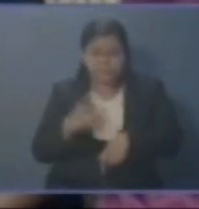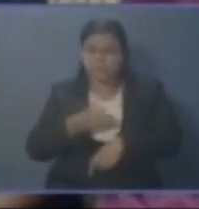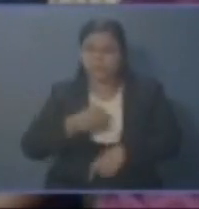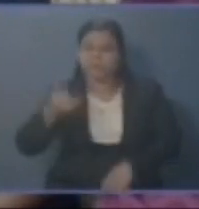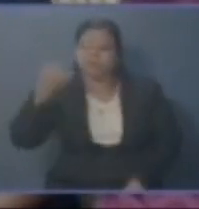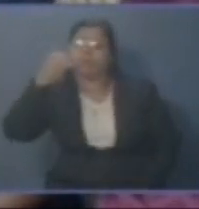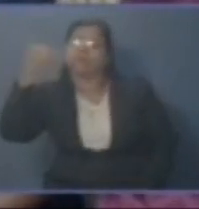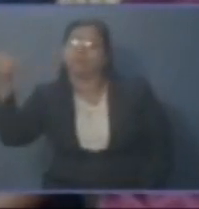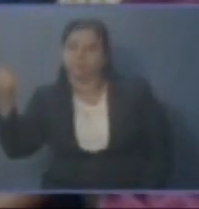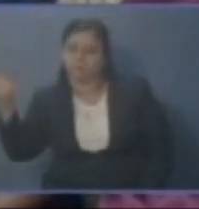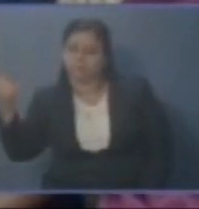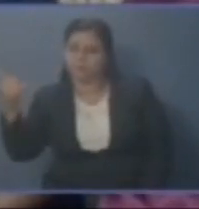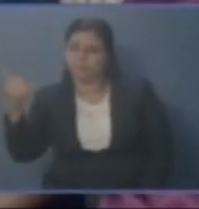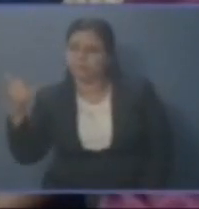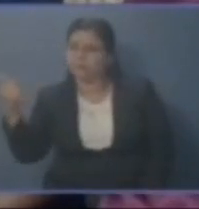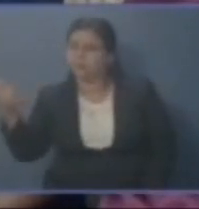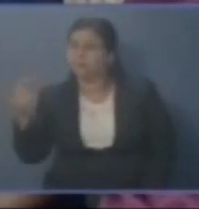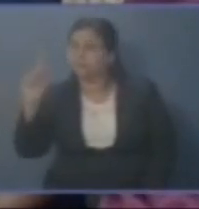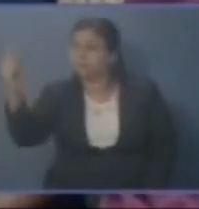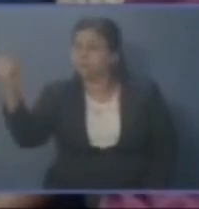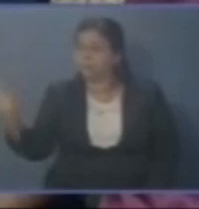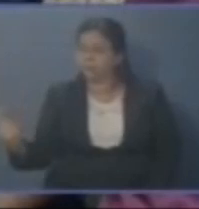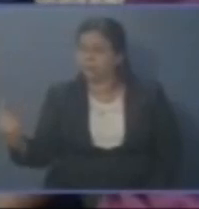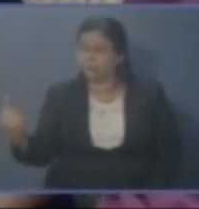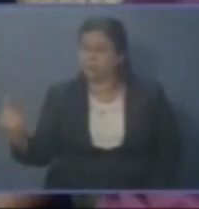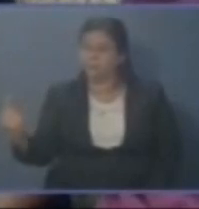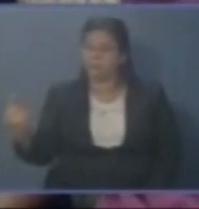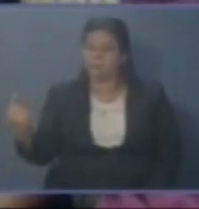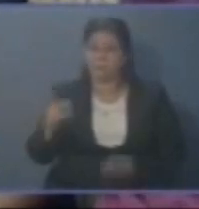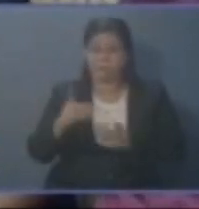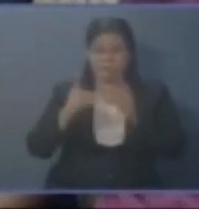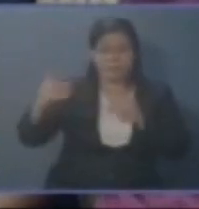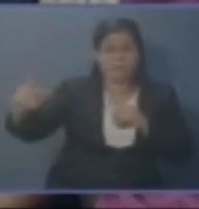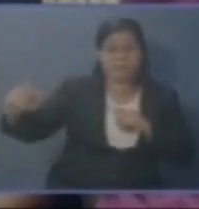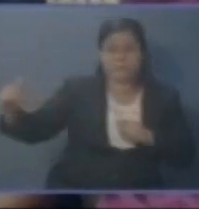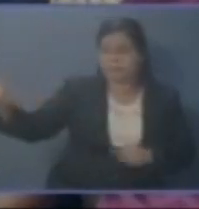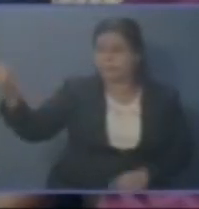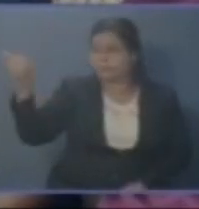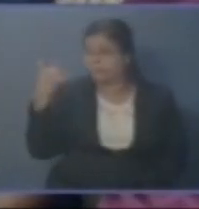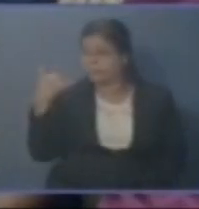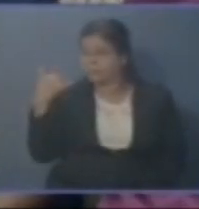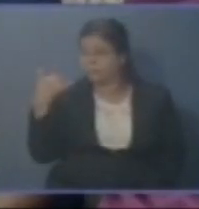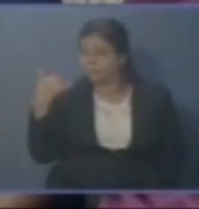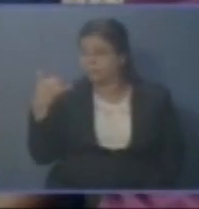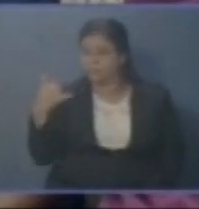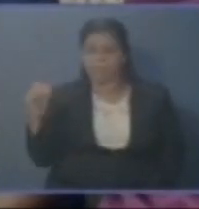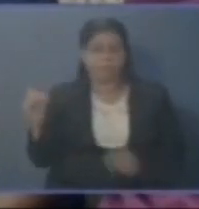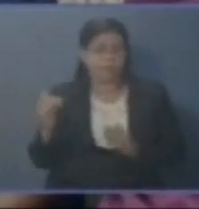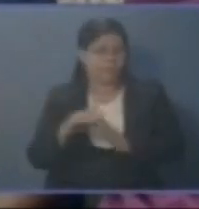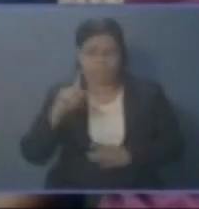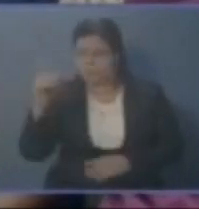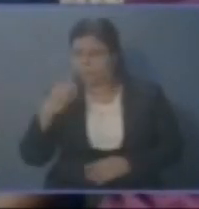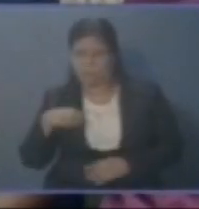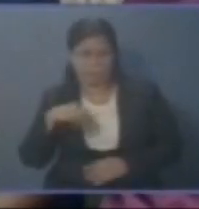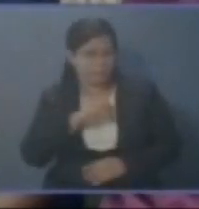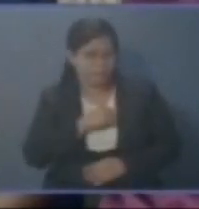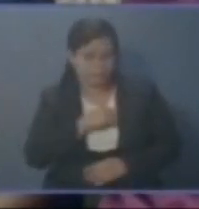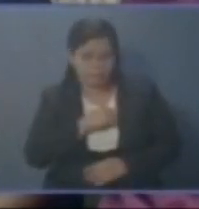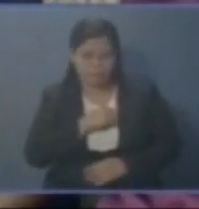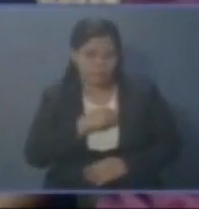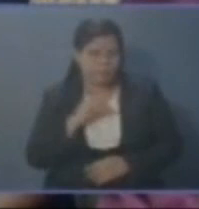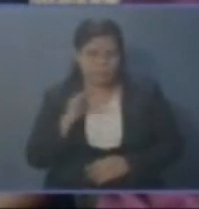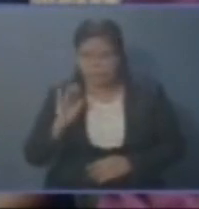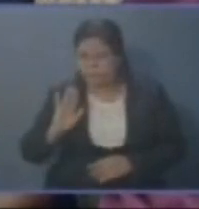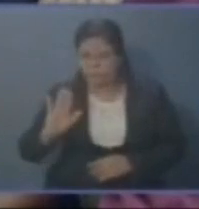a un teléfono donde una persona a larga distancia, que además no es clínico, y muchos no han visto jamás un paciente